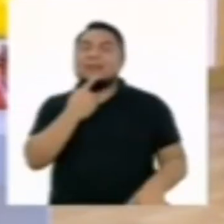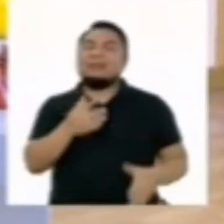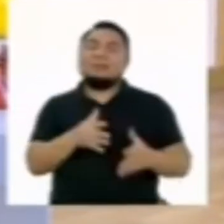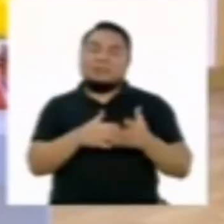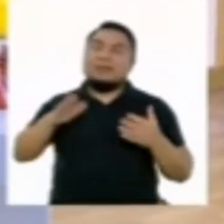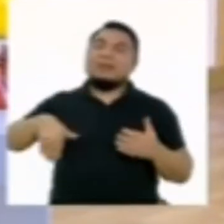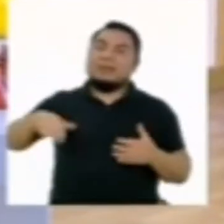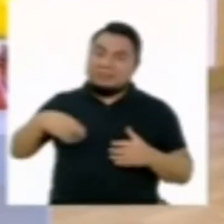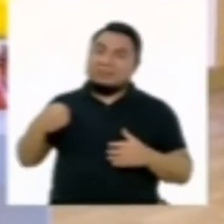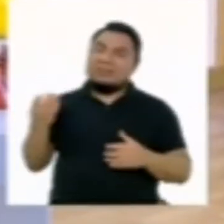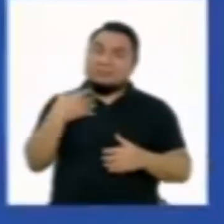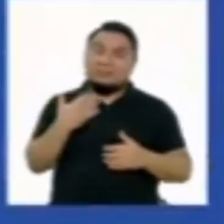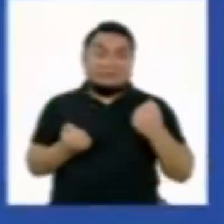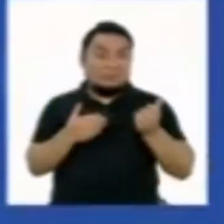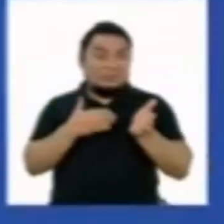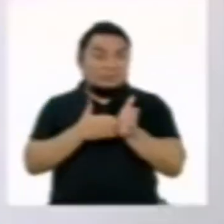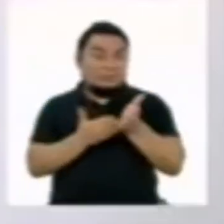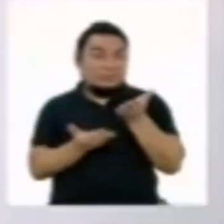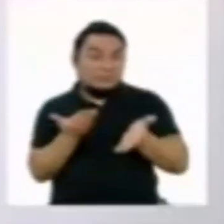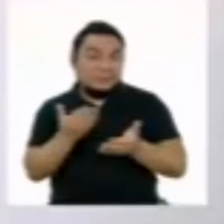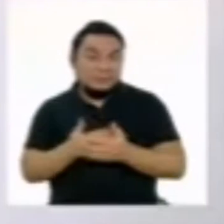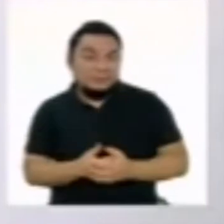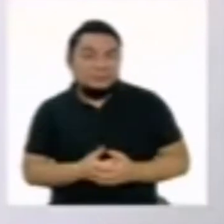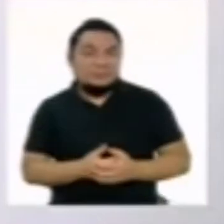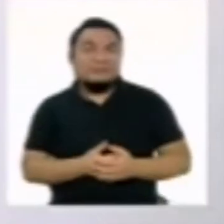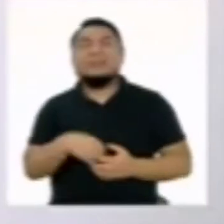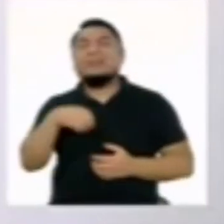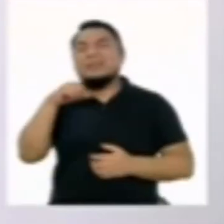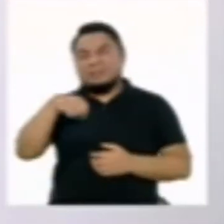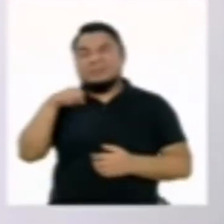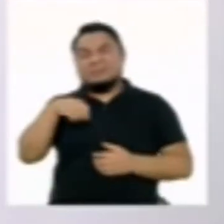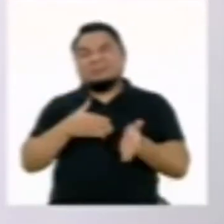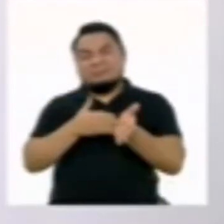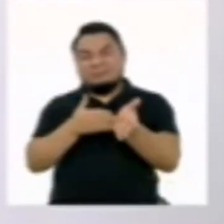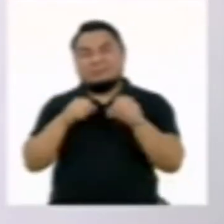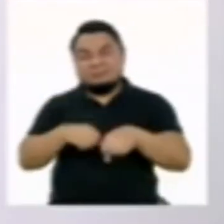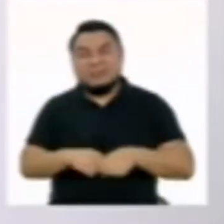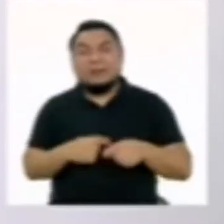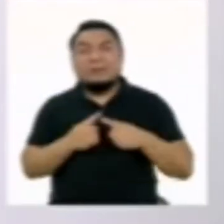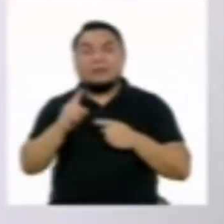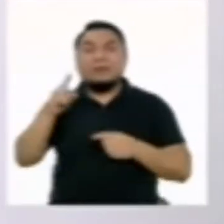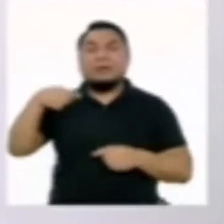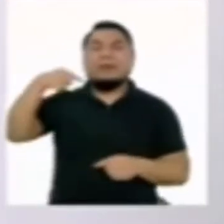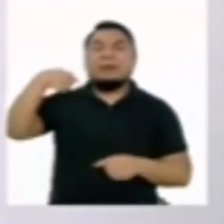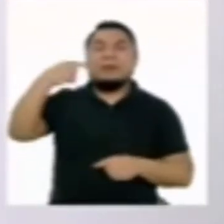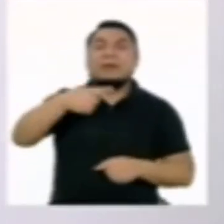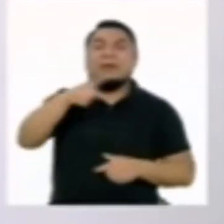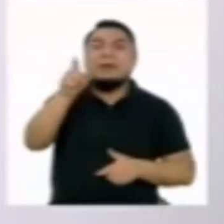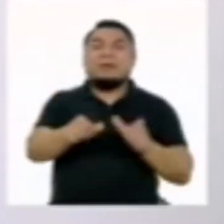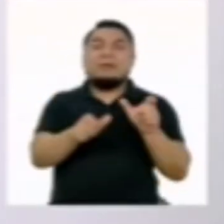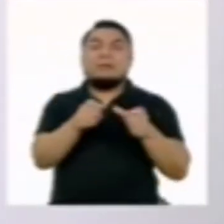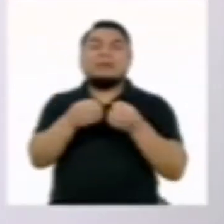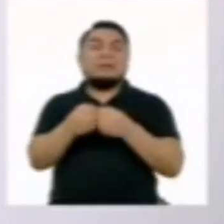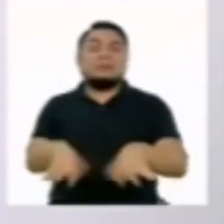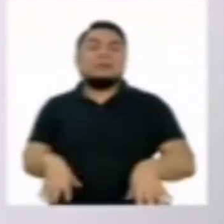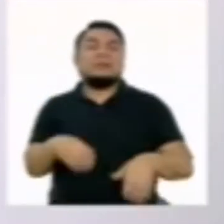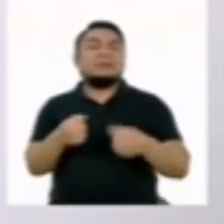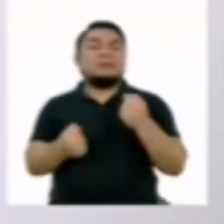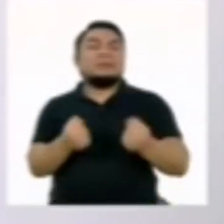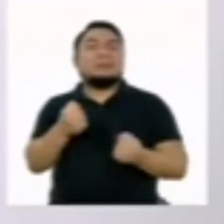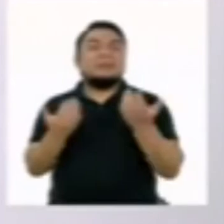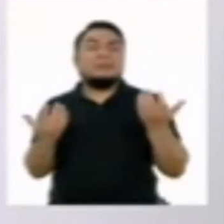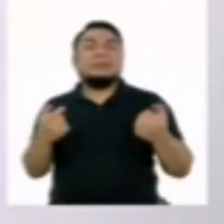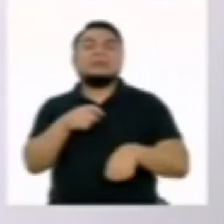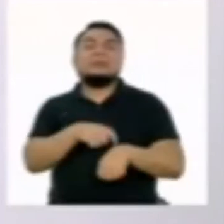bien tardones. ¿Será por el tráfico? Algo tiene que ver. Lo cierto es que diariamente las personas perdemos en el